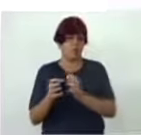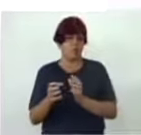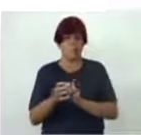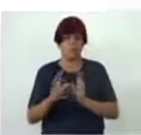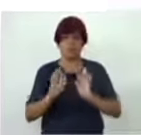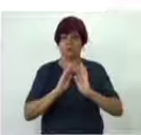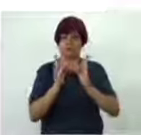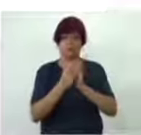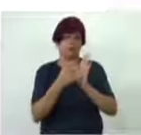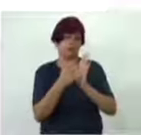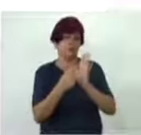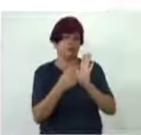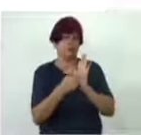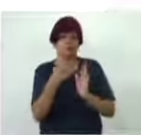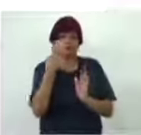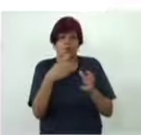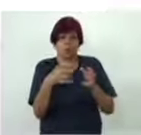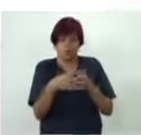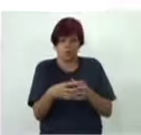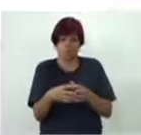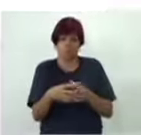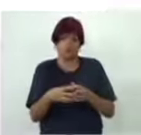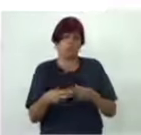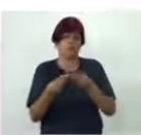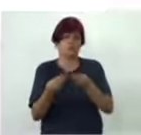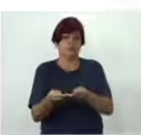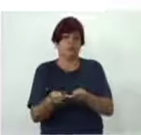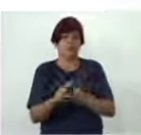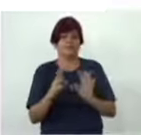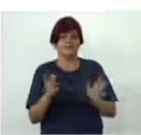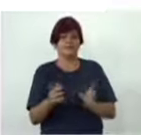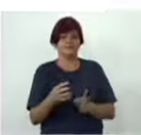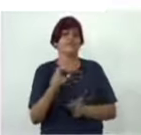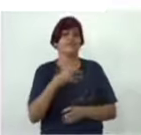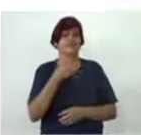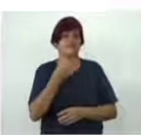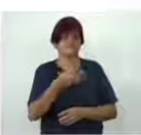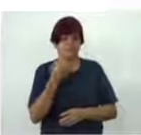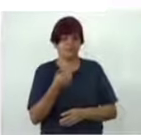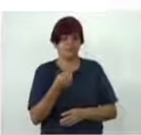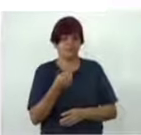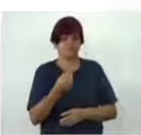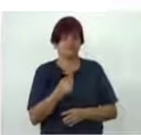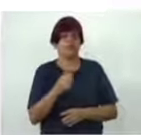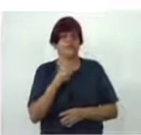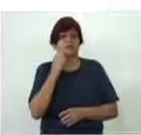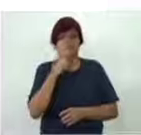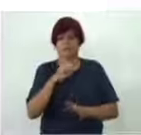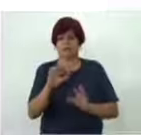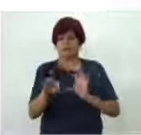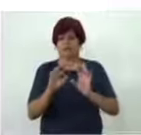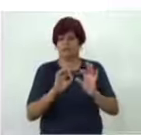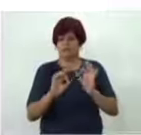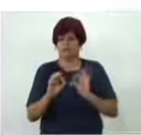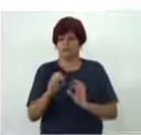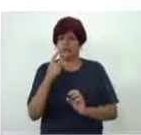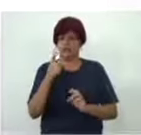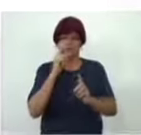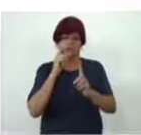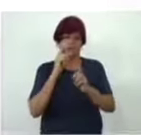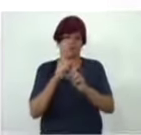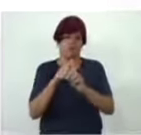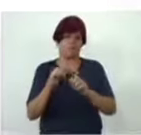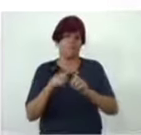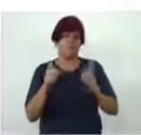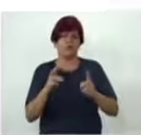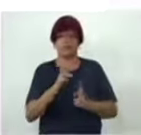todos los elementos de un conjunto dado a partir de criterios. Y también hice selección de ese objetivo